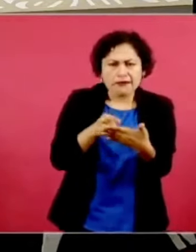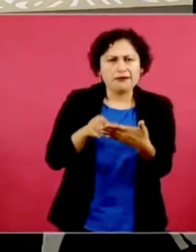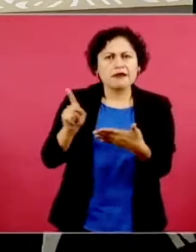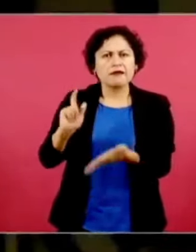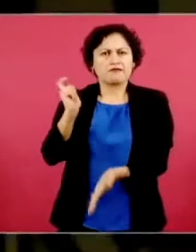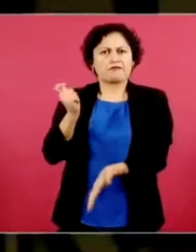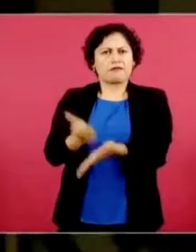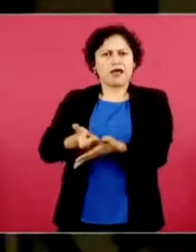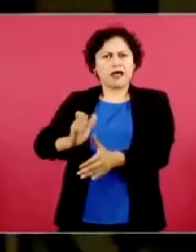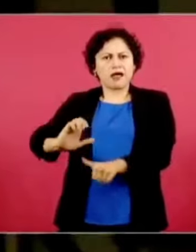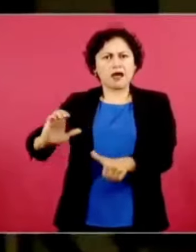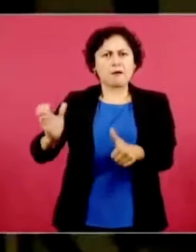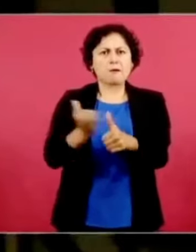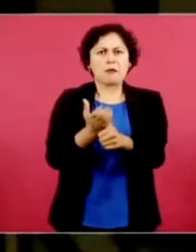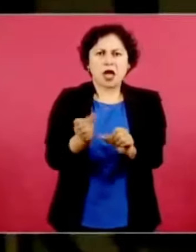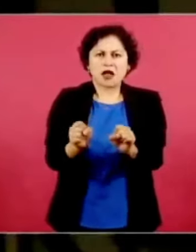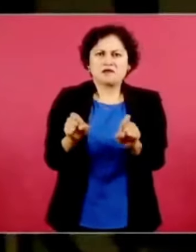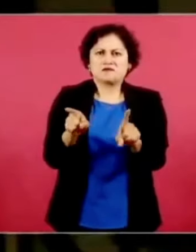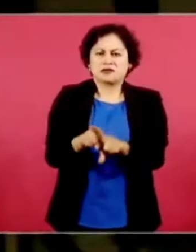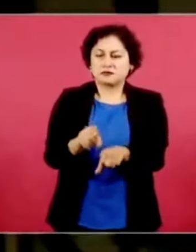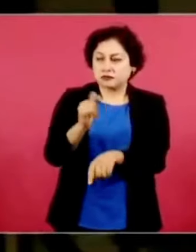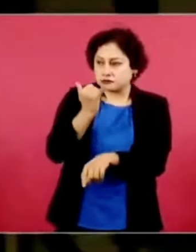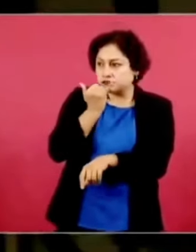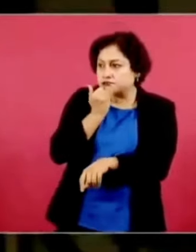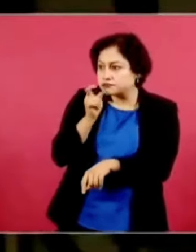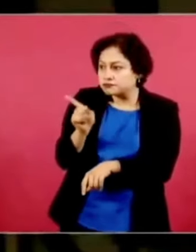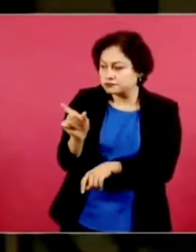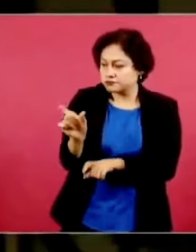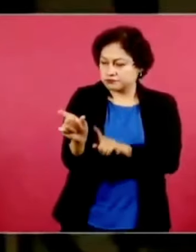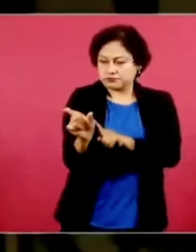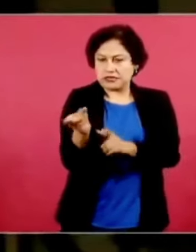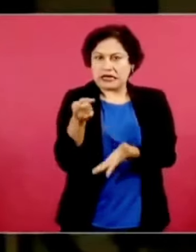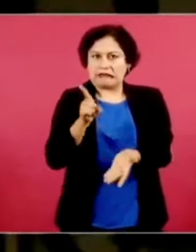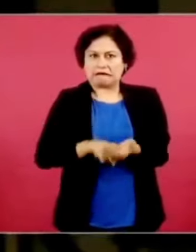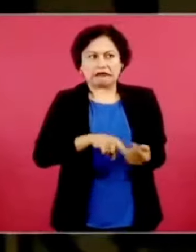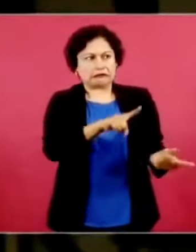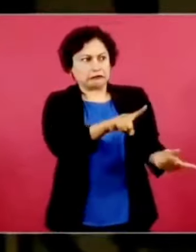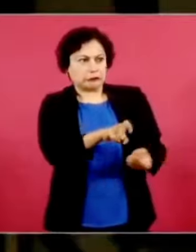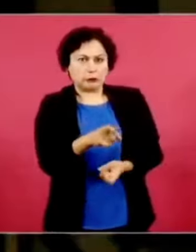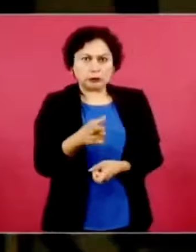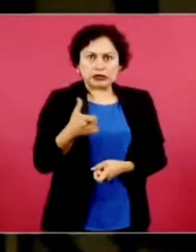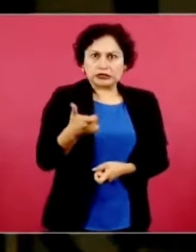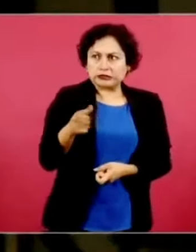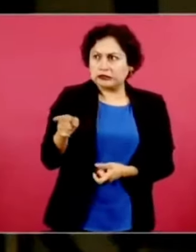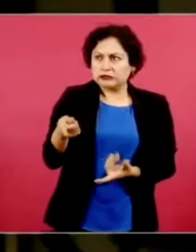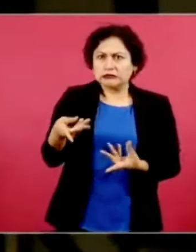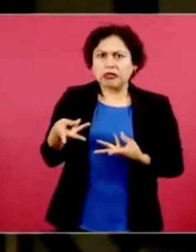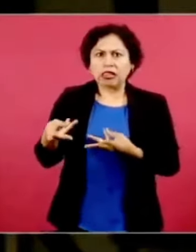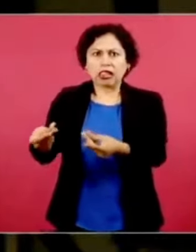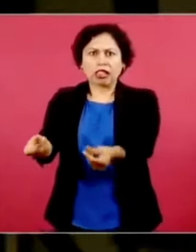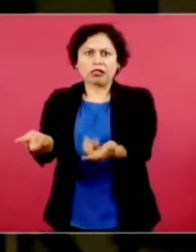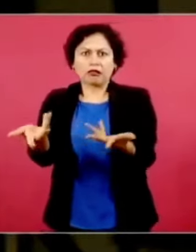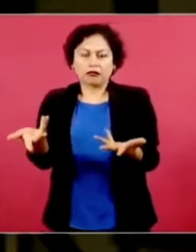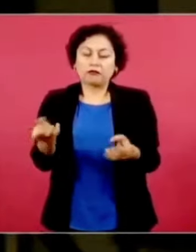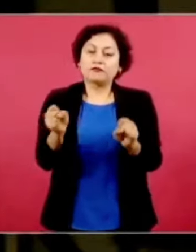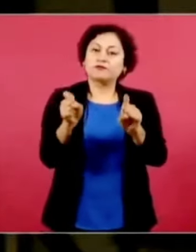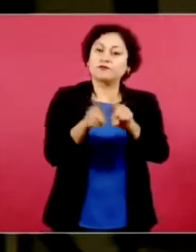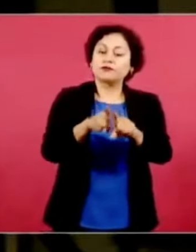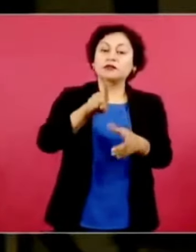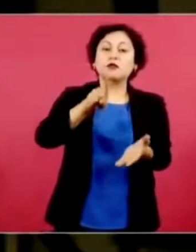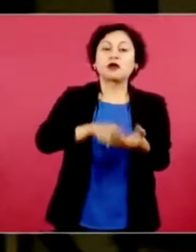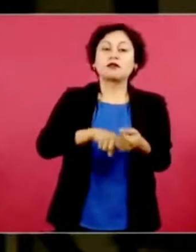tarjetas corporativas, que es dinero público al final del día. Hay casos de extorsión, se